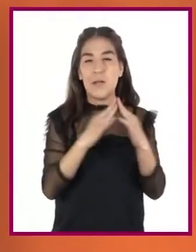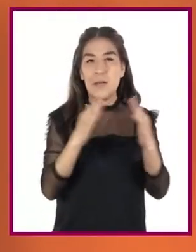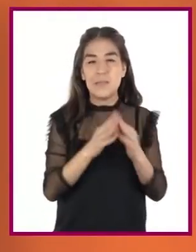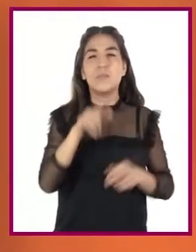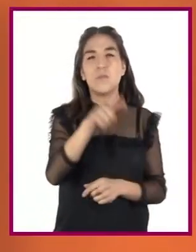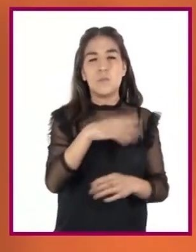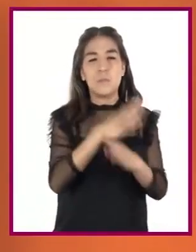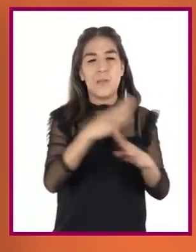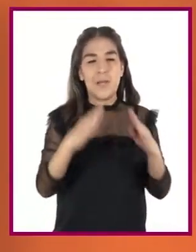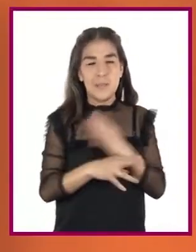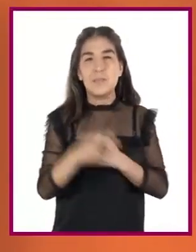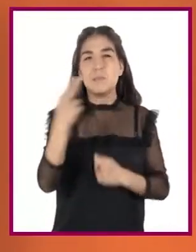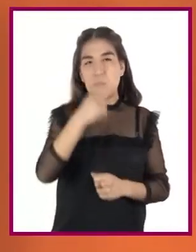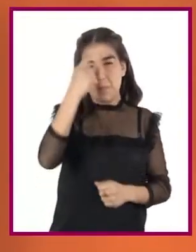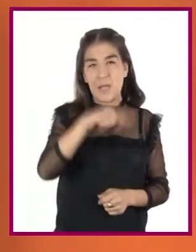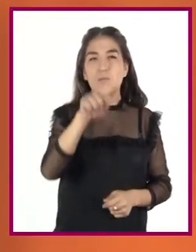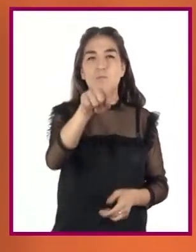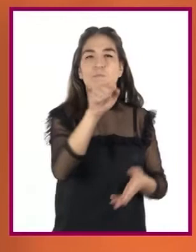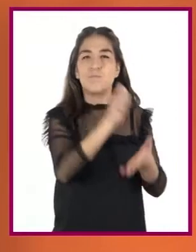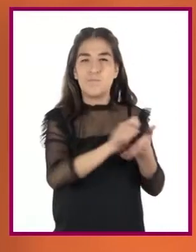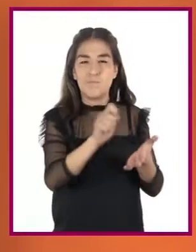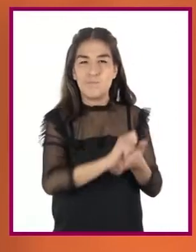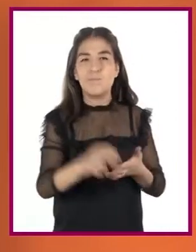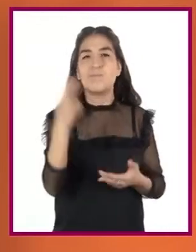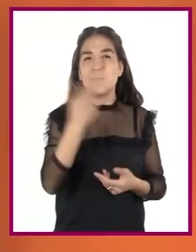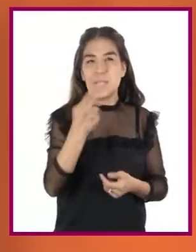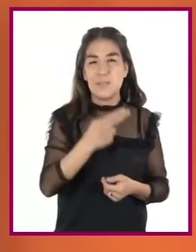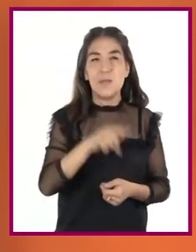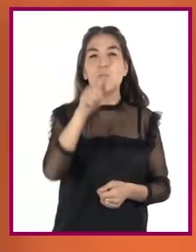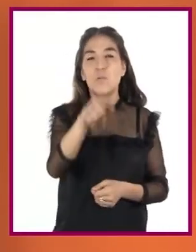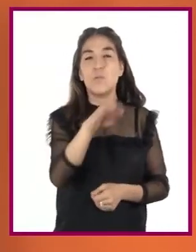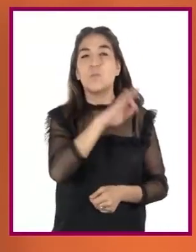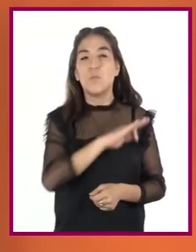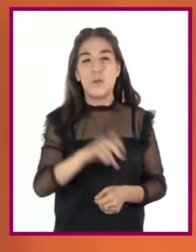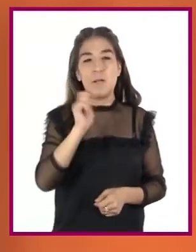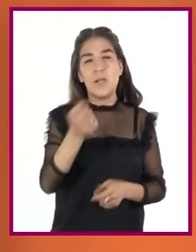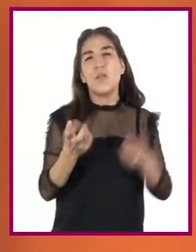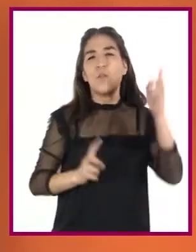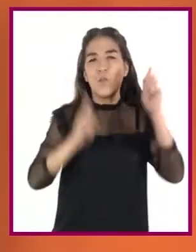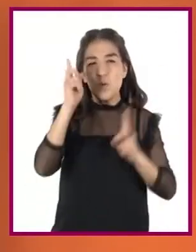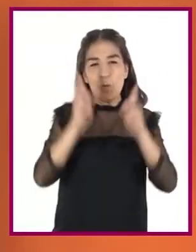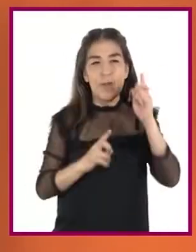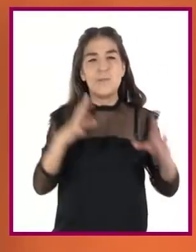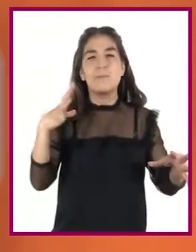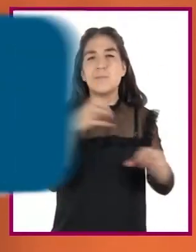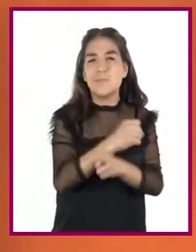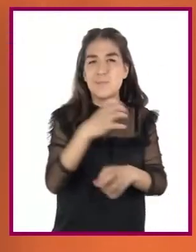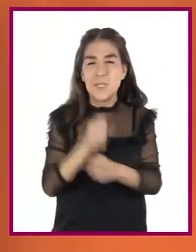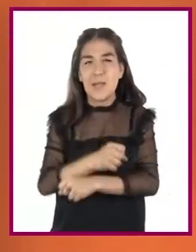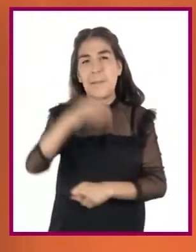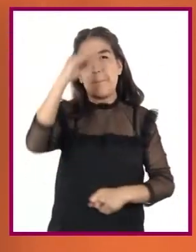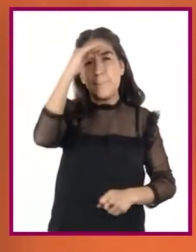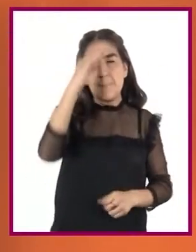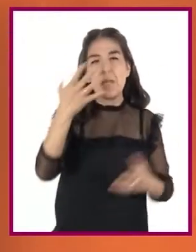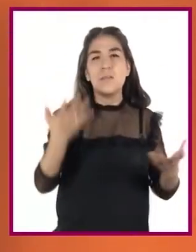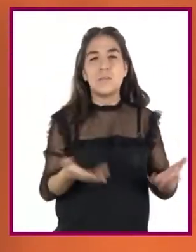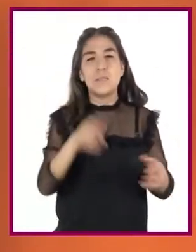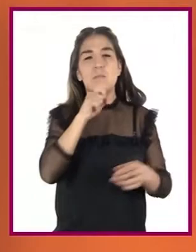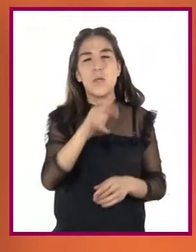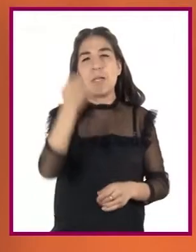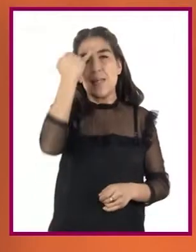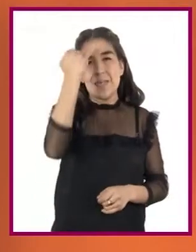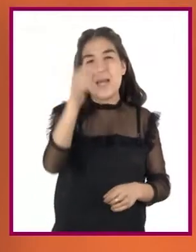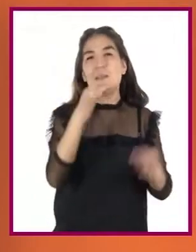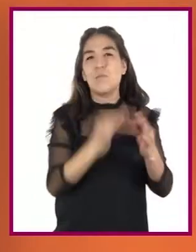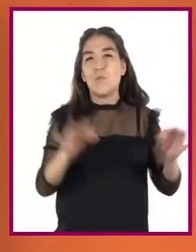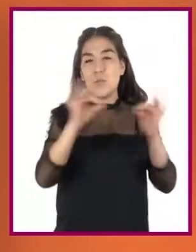materiales necesarios para hacer las anotaciones pertinentes, que pueden ser dudas, definiciones, reflexiones o las ideas